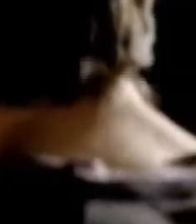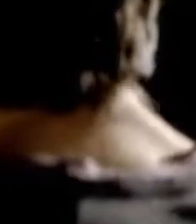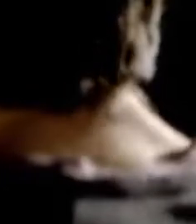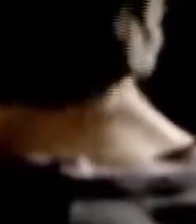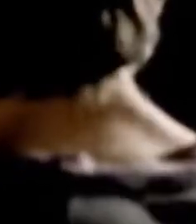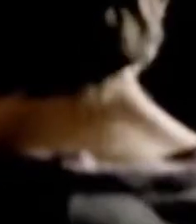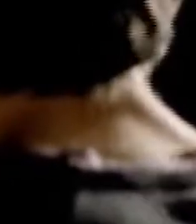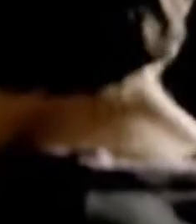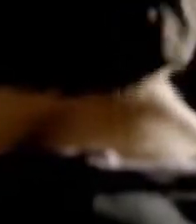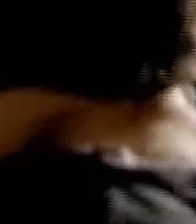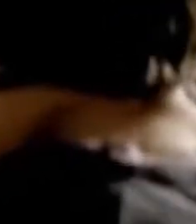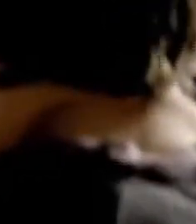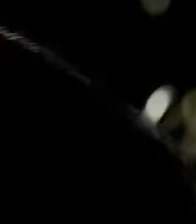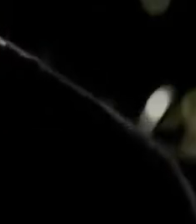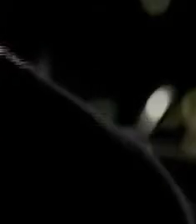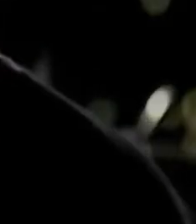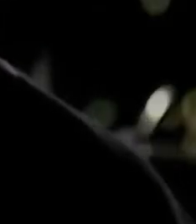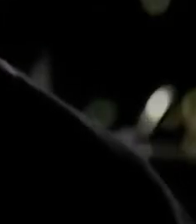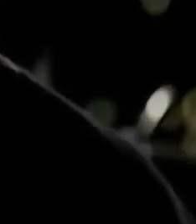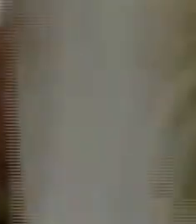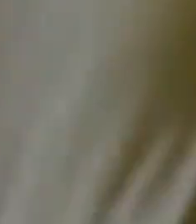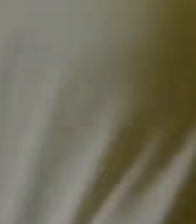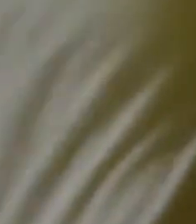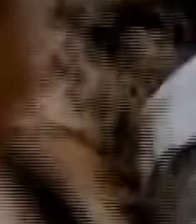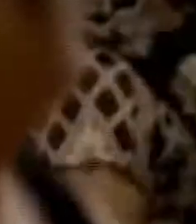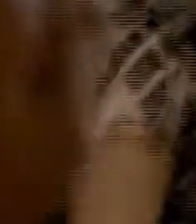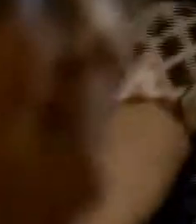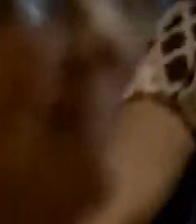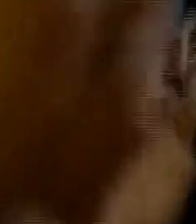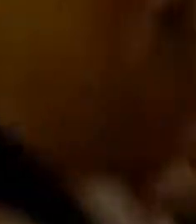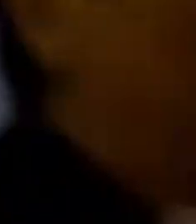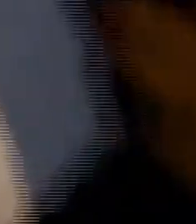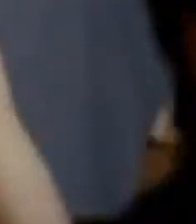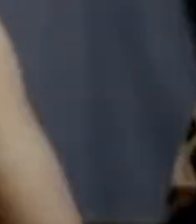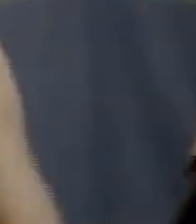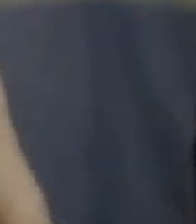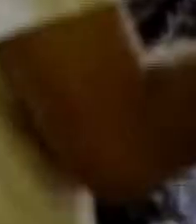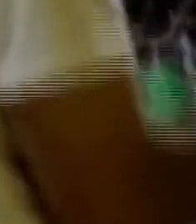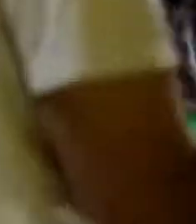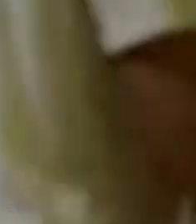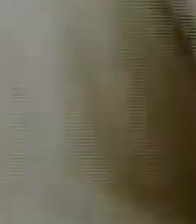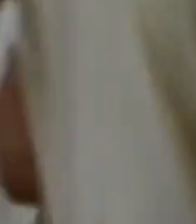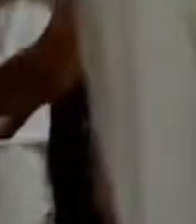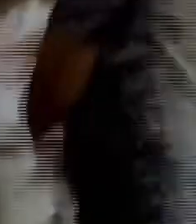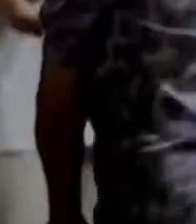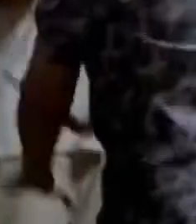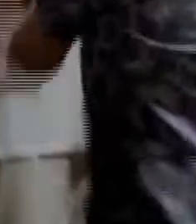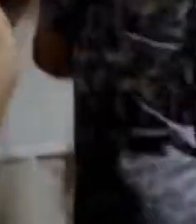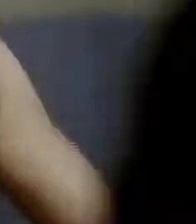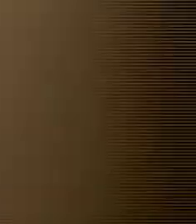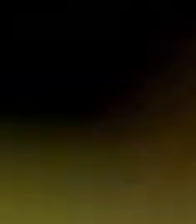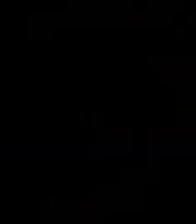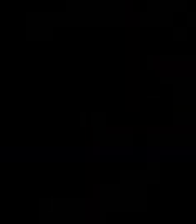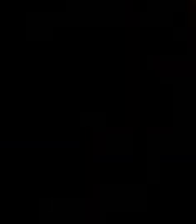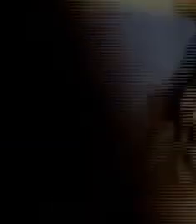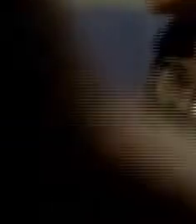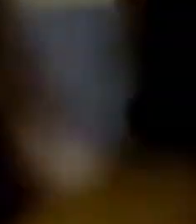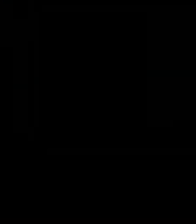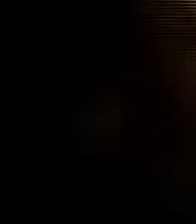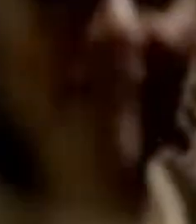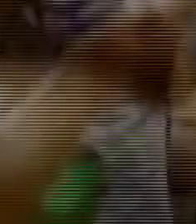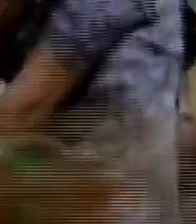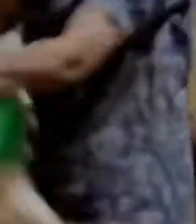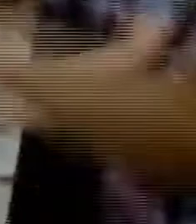y dibujala todos los días, eso te va a hacer bien. ¡Ay! ¿Qué me tocas? Me volvés loca, nene. ¿Por qué no me das bola,